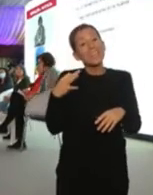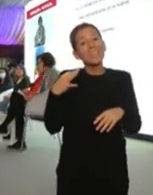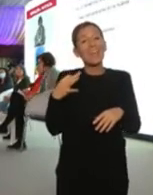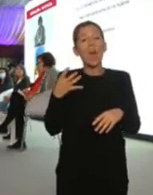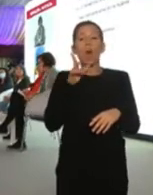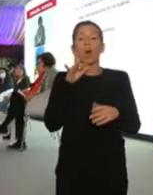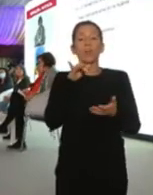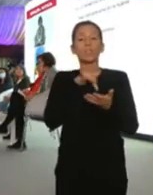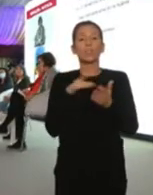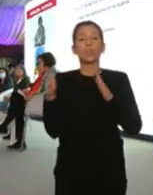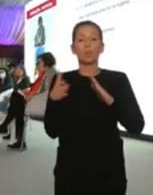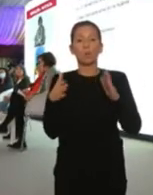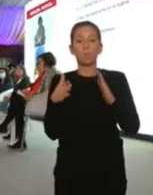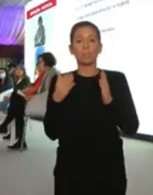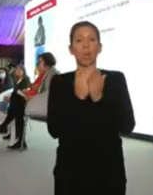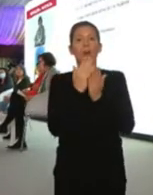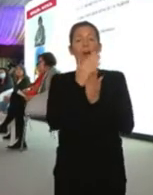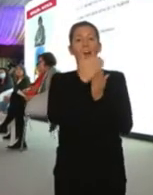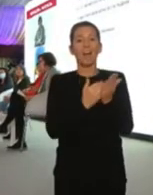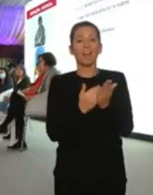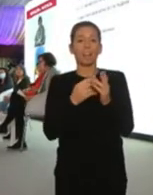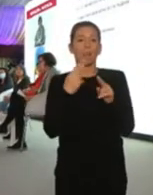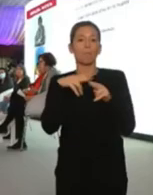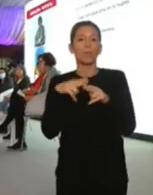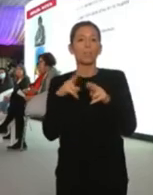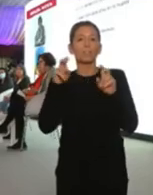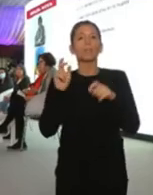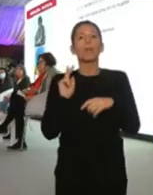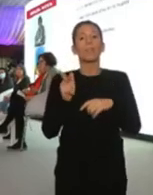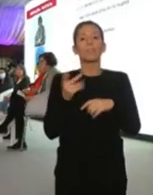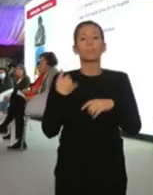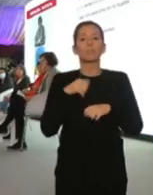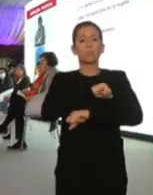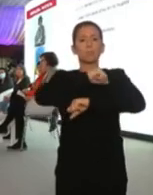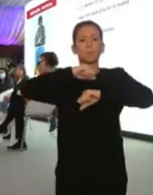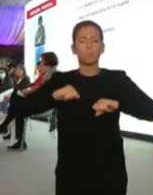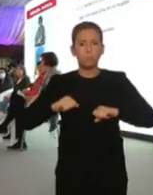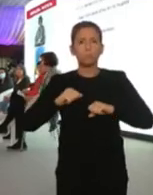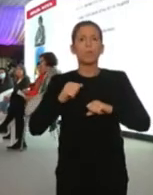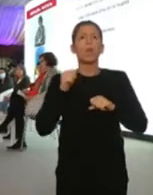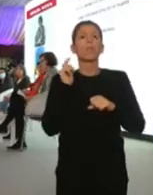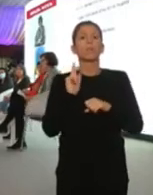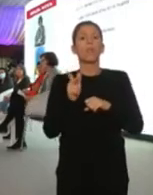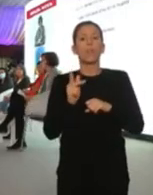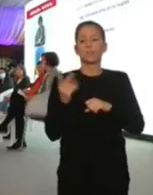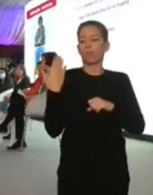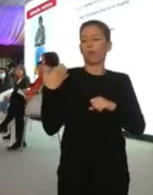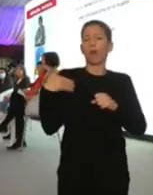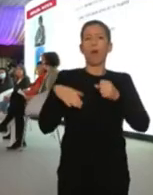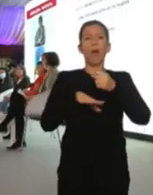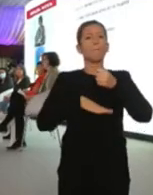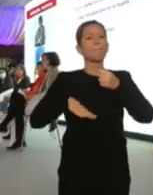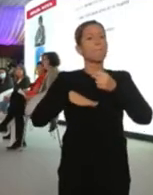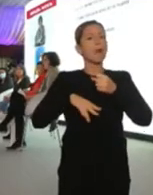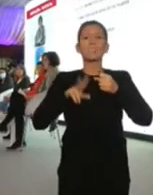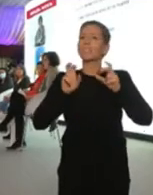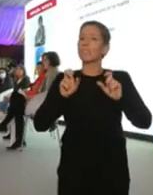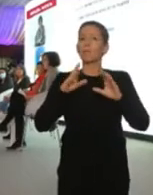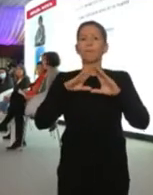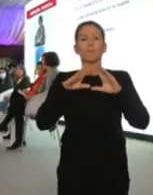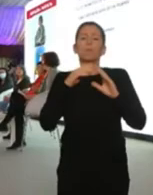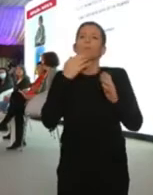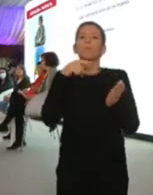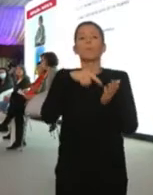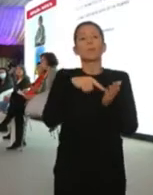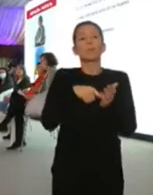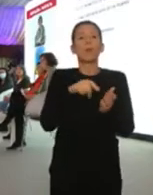Estamos en un momento de la agenda política en que derechos consolidados, derechos que han sido la esencia del feminismo, como reclamar la